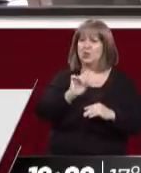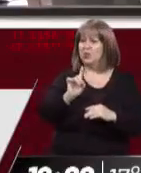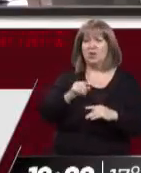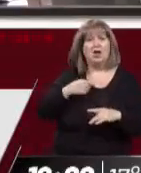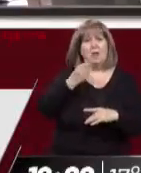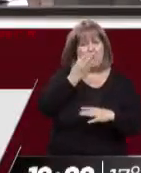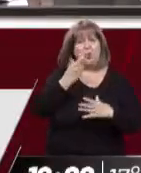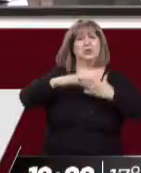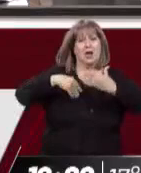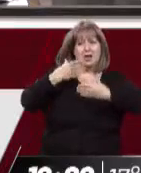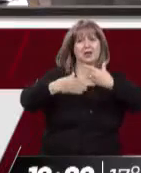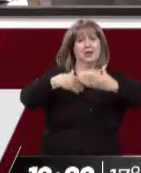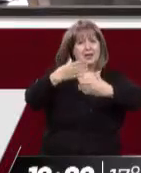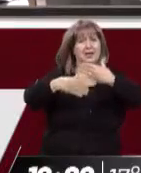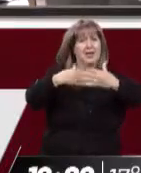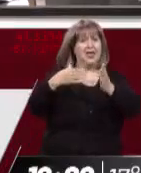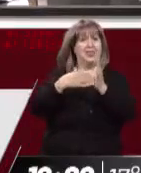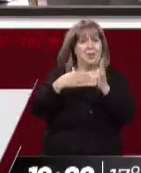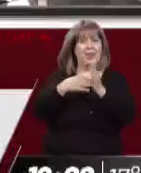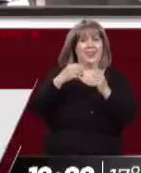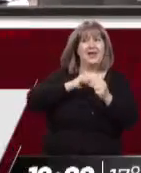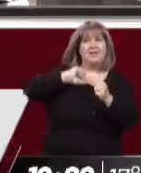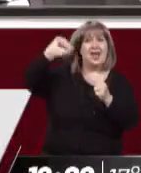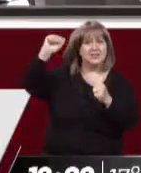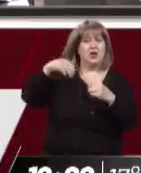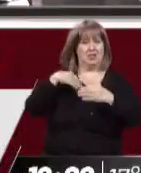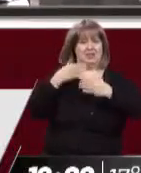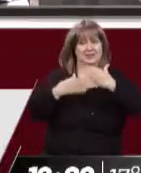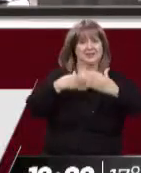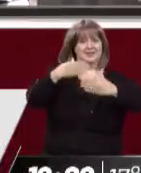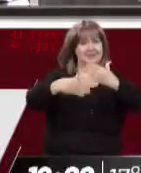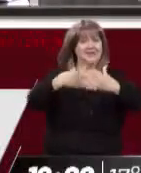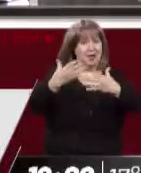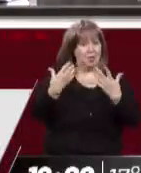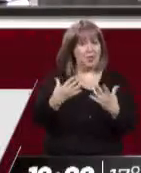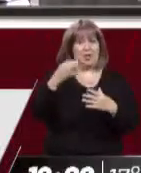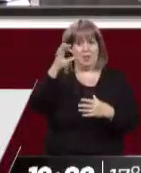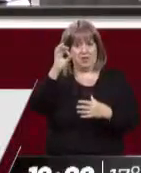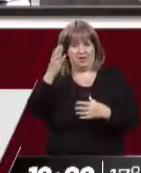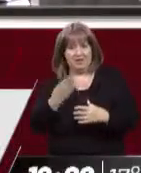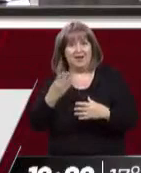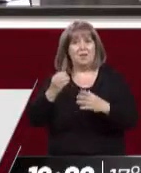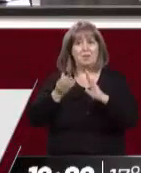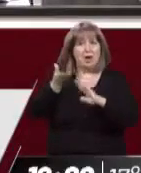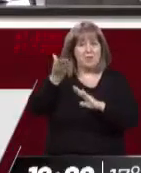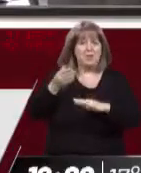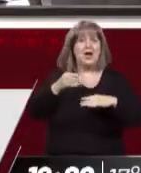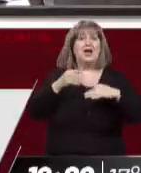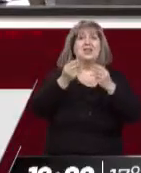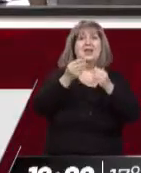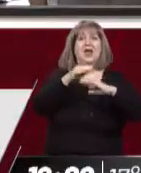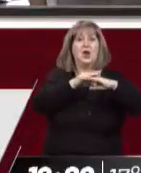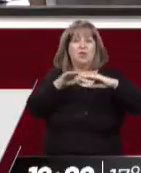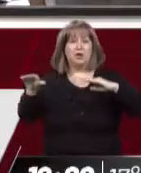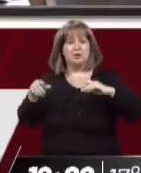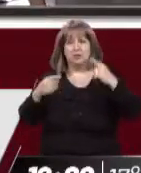quieren cada uno ir, según su fuerza de choque y su presión interna, a ganar el porcentaje mejor posible, uh-huh, y no estas sumas fijas. Así que sí, hubo